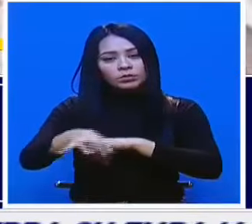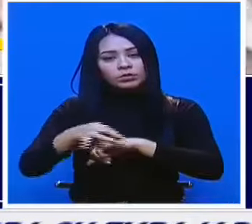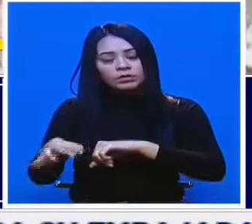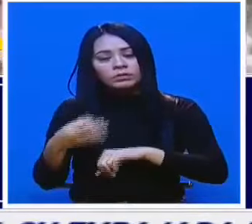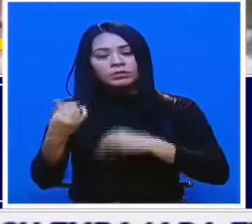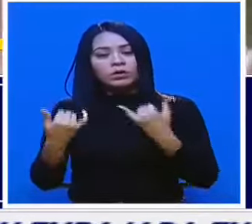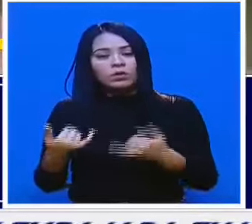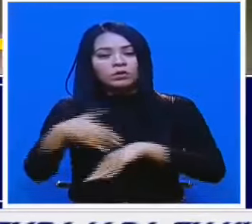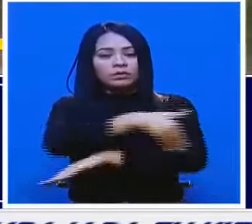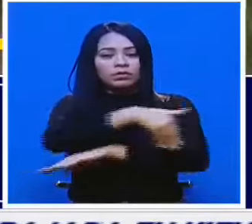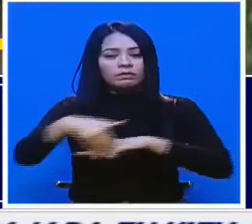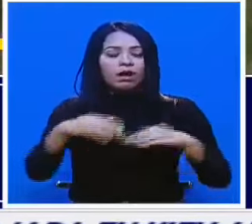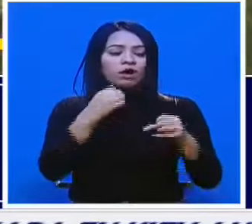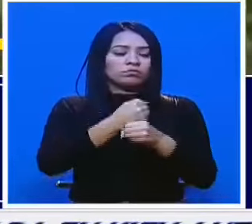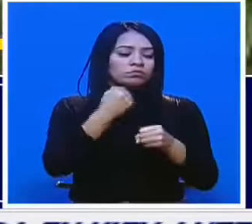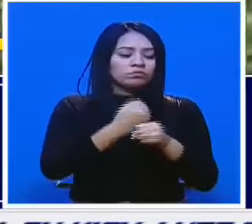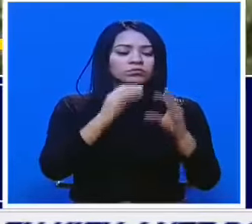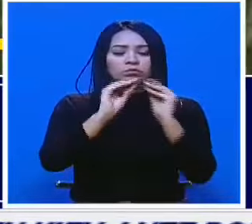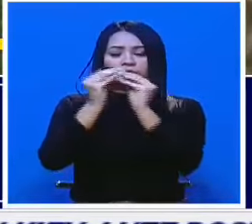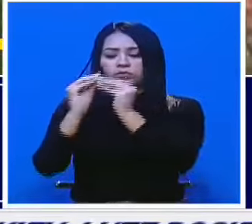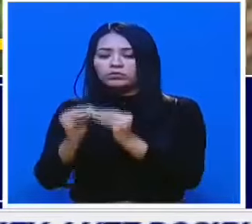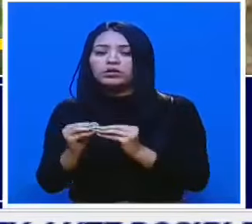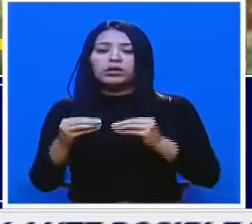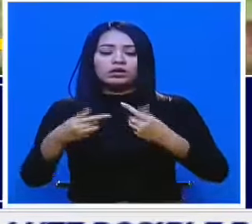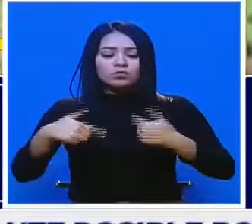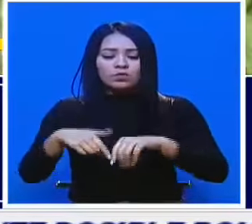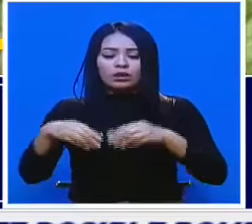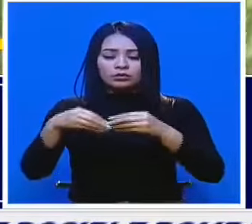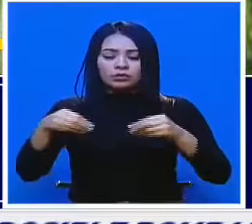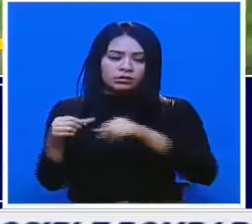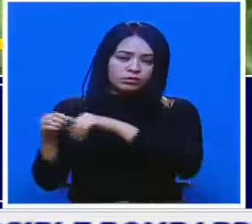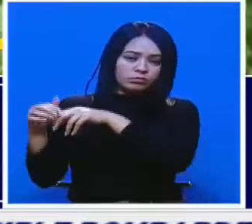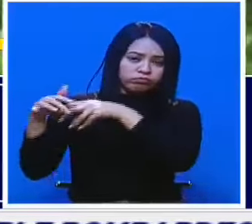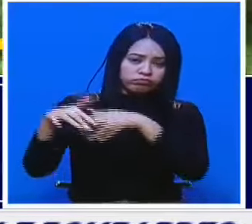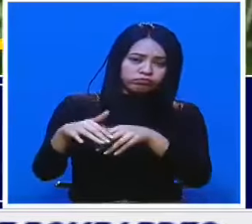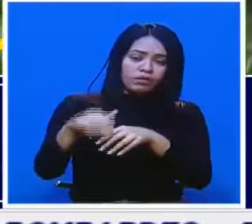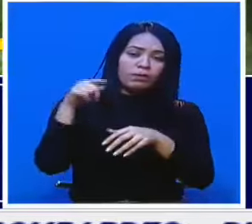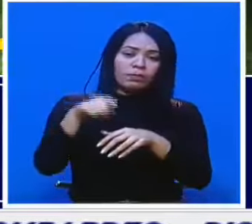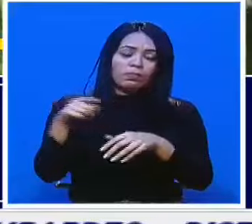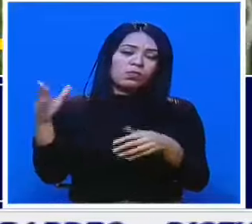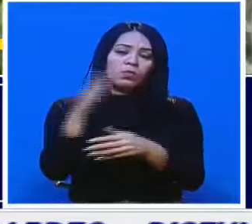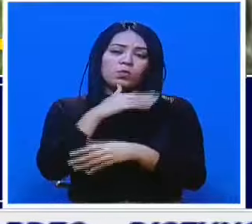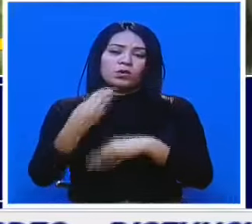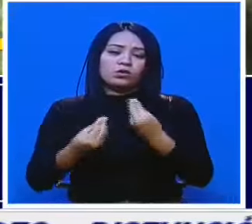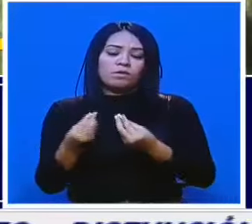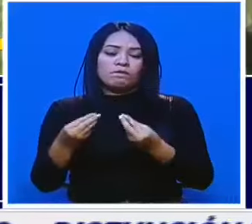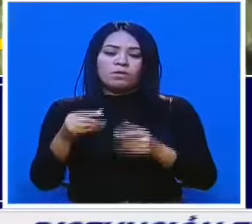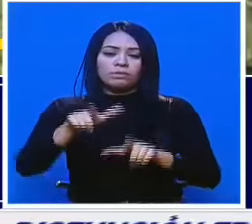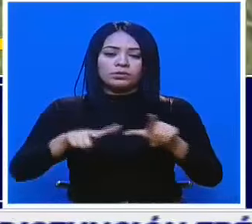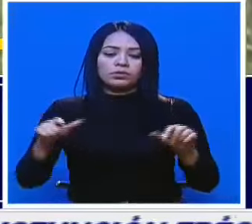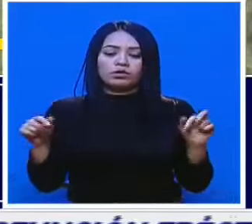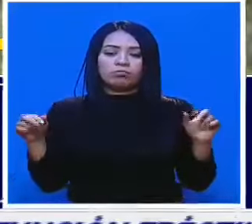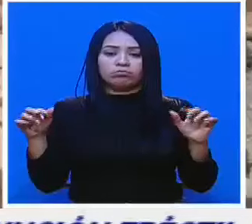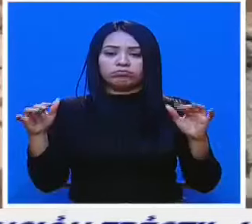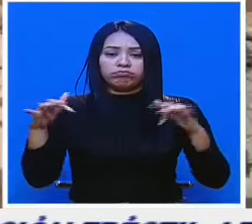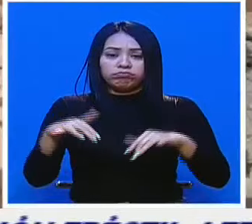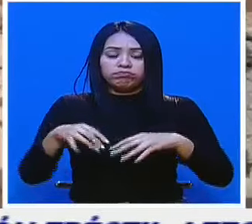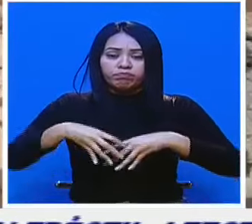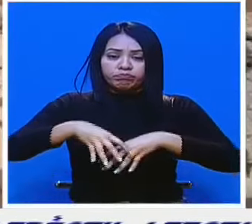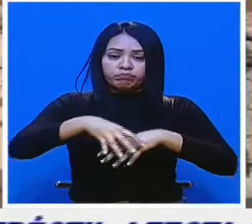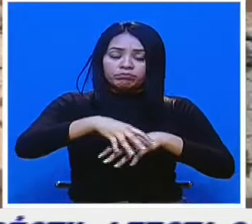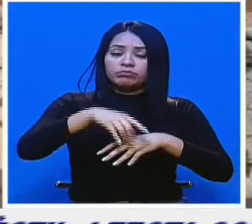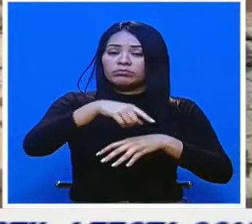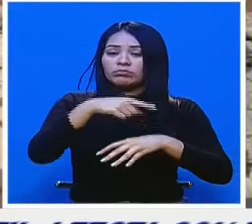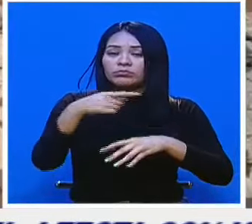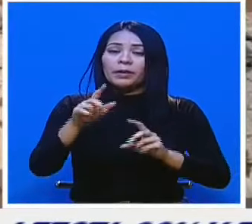la vialidad donde los deslizamientos habían dejado incomunicada a esa importante población.